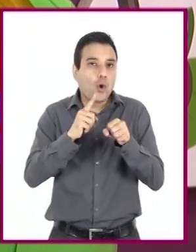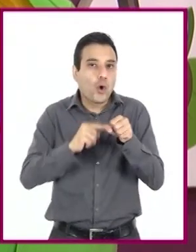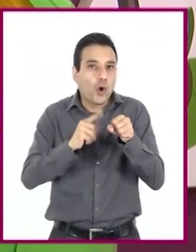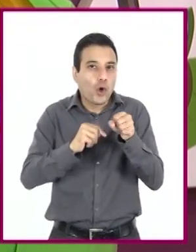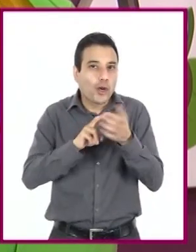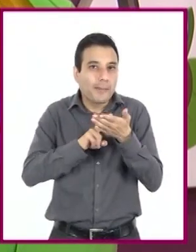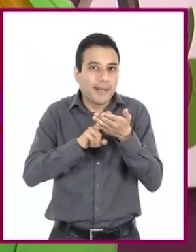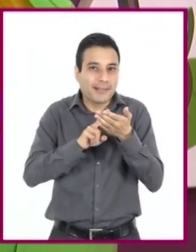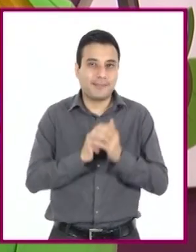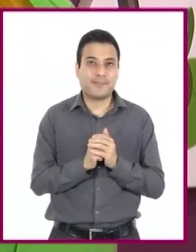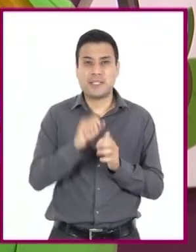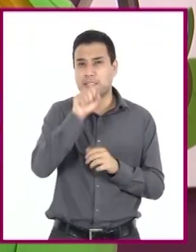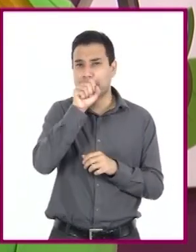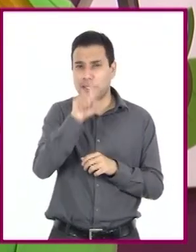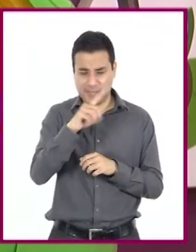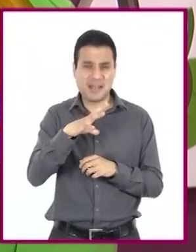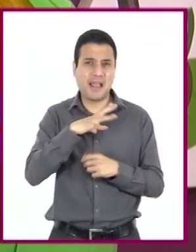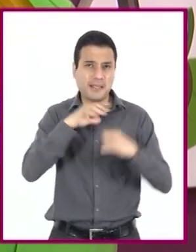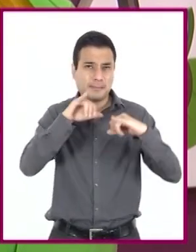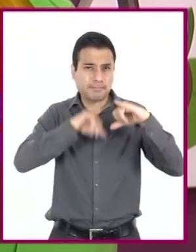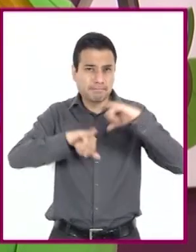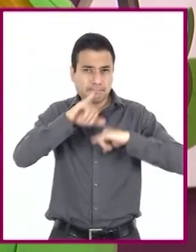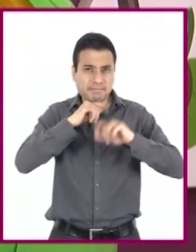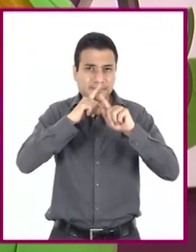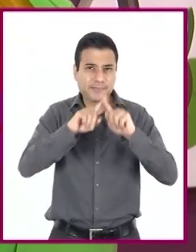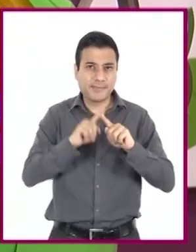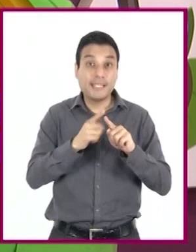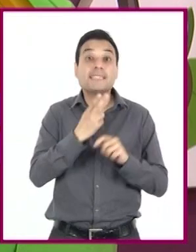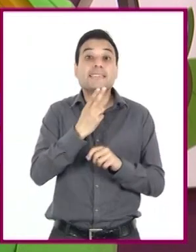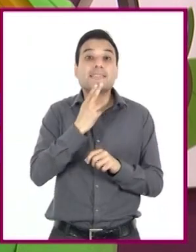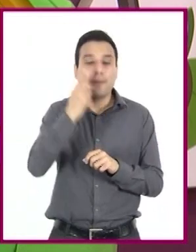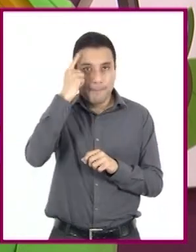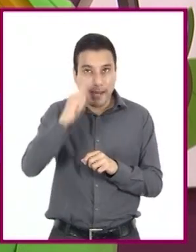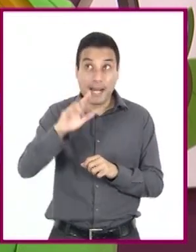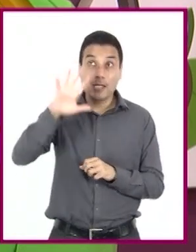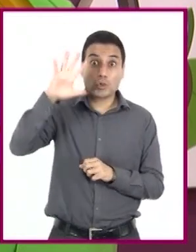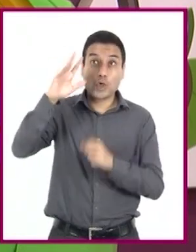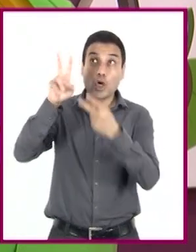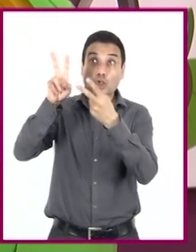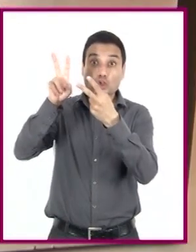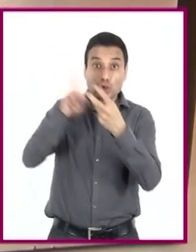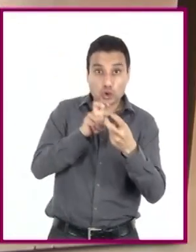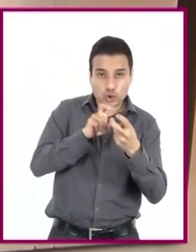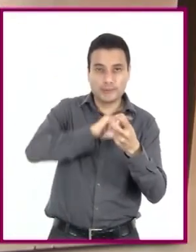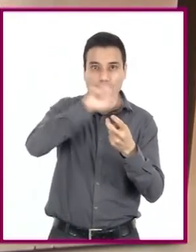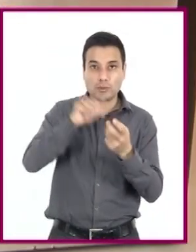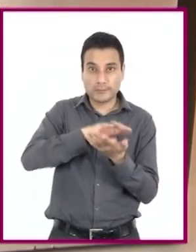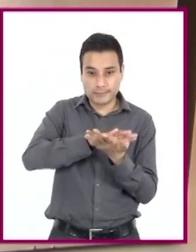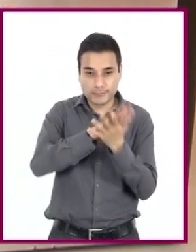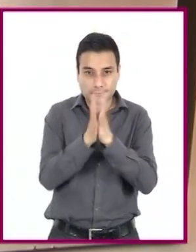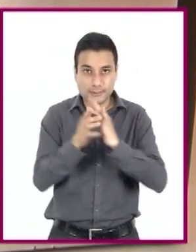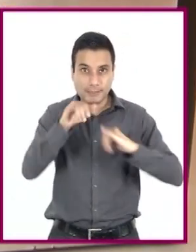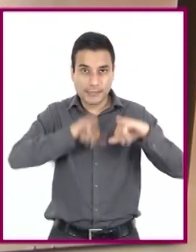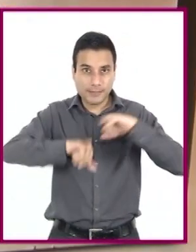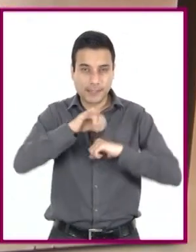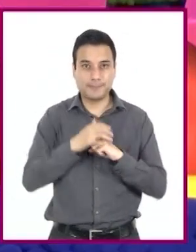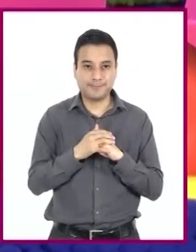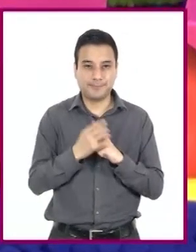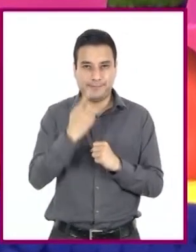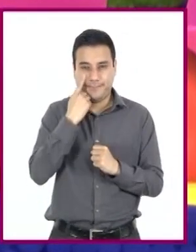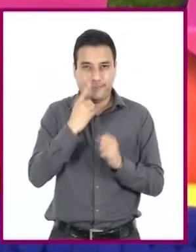como sustancias que son capaces de transformar la energía luminosa en energía química. Un conjunto de